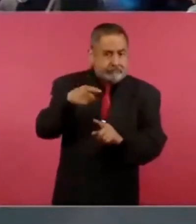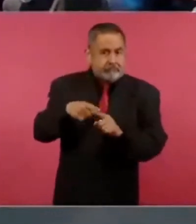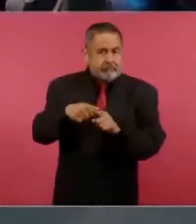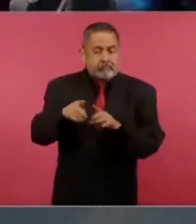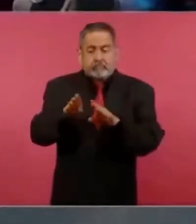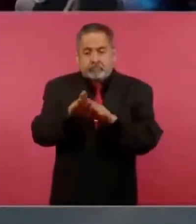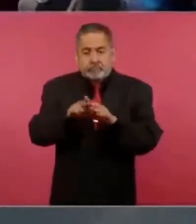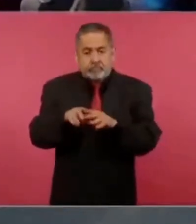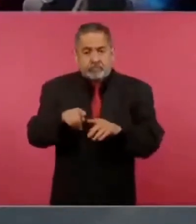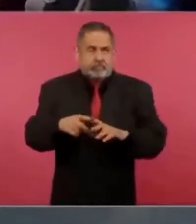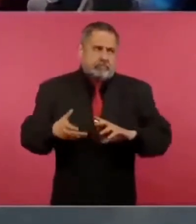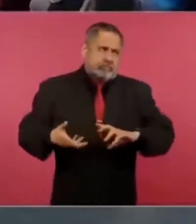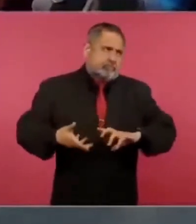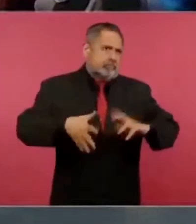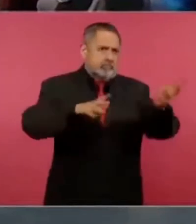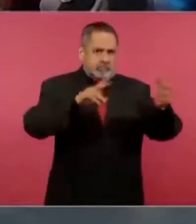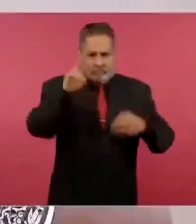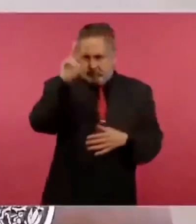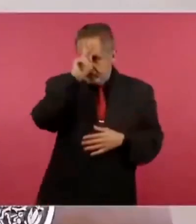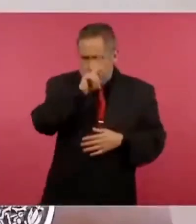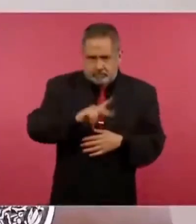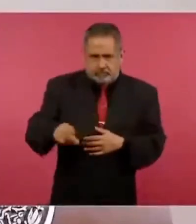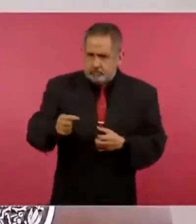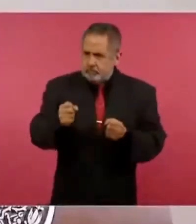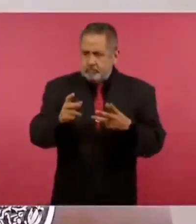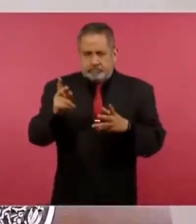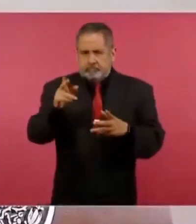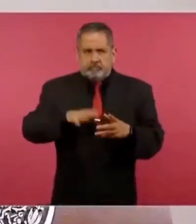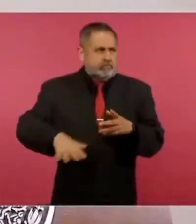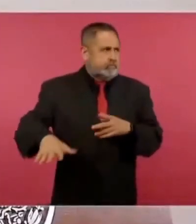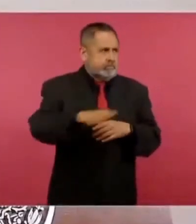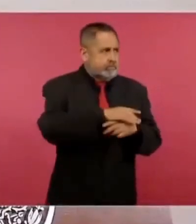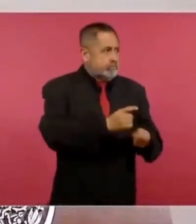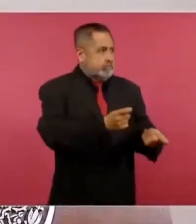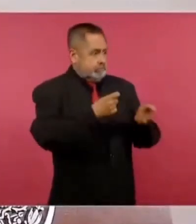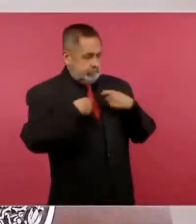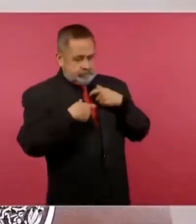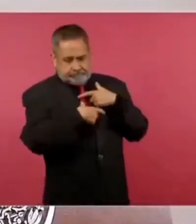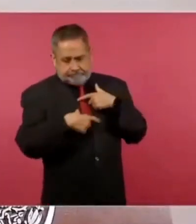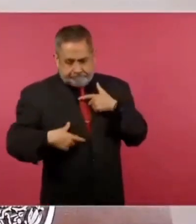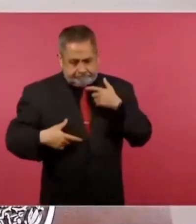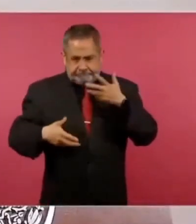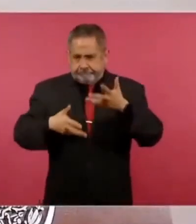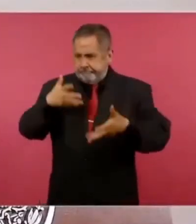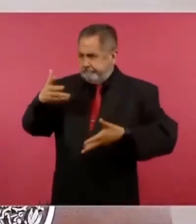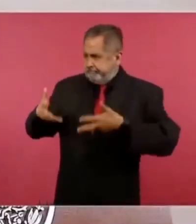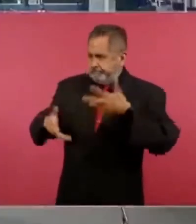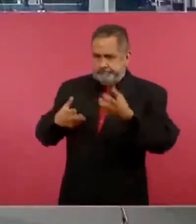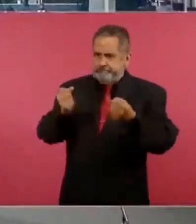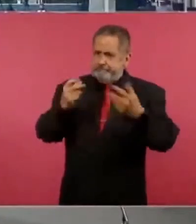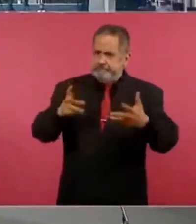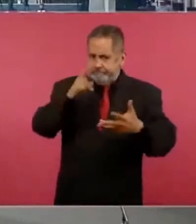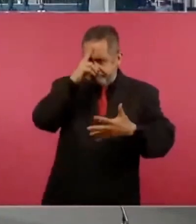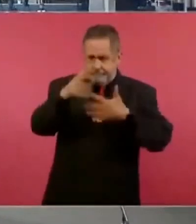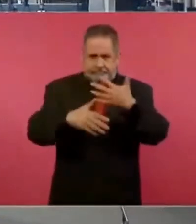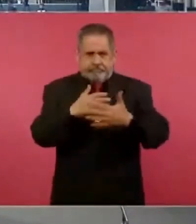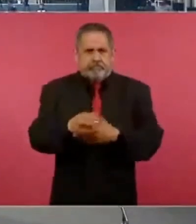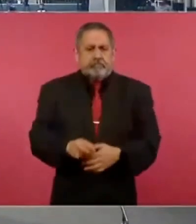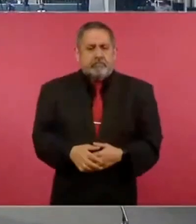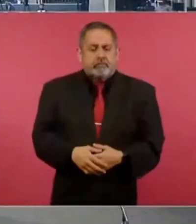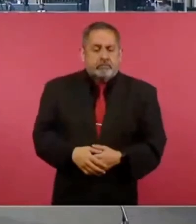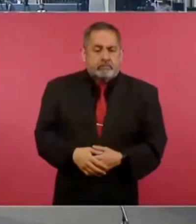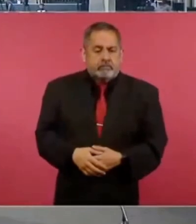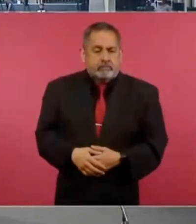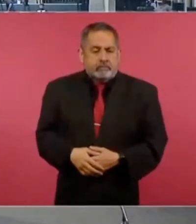cómo encontramos o cómo nos dejaron el país en cuanto a violencia. Sí, los números